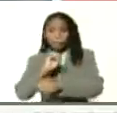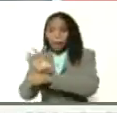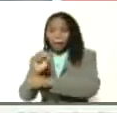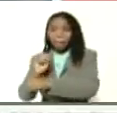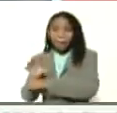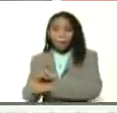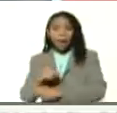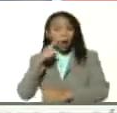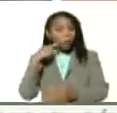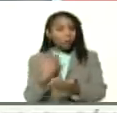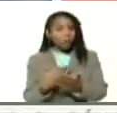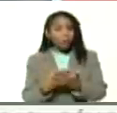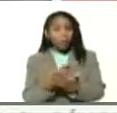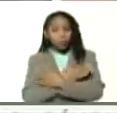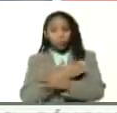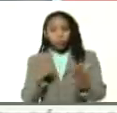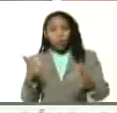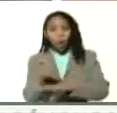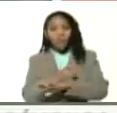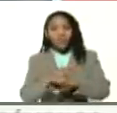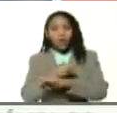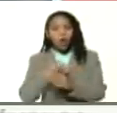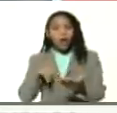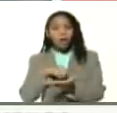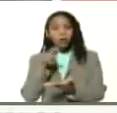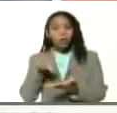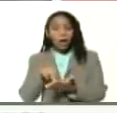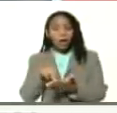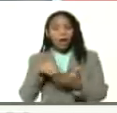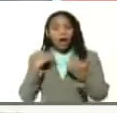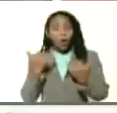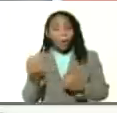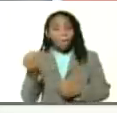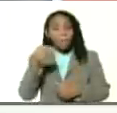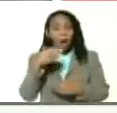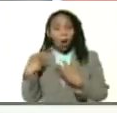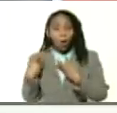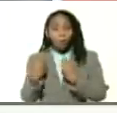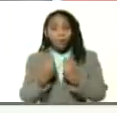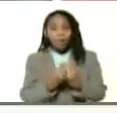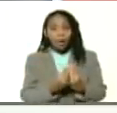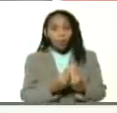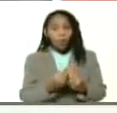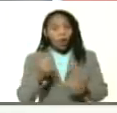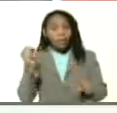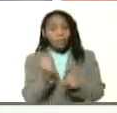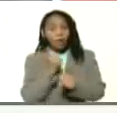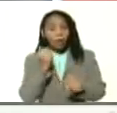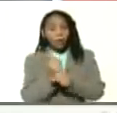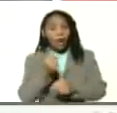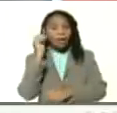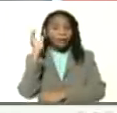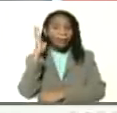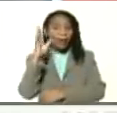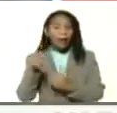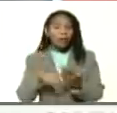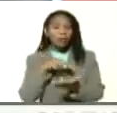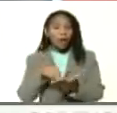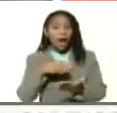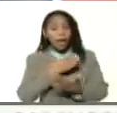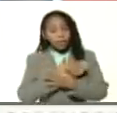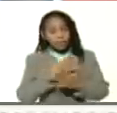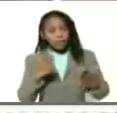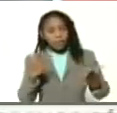la disposición del Gobierno Nacional y ahora además acompañado por la gestión de la Asamblea Nacional al